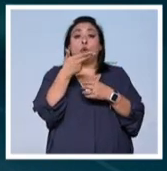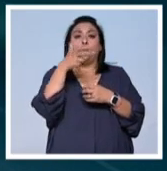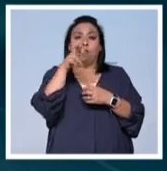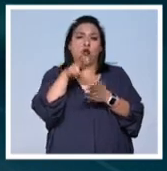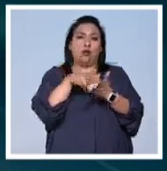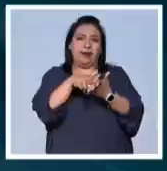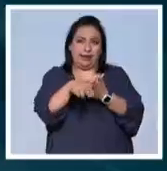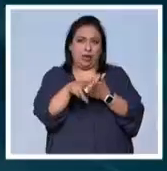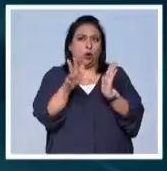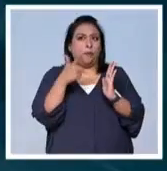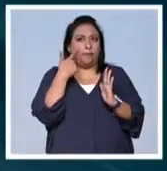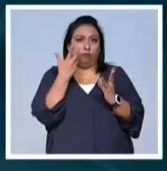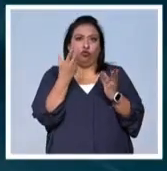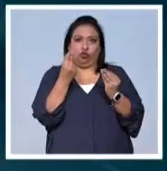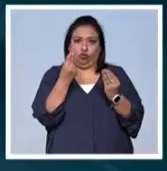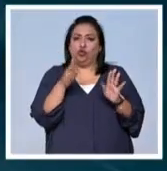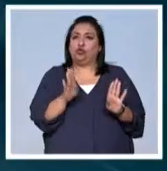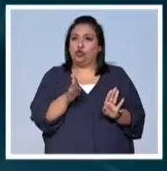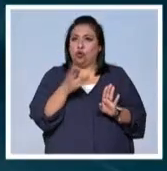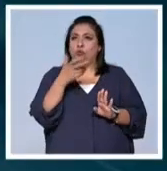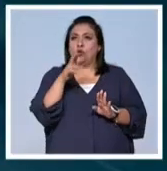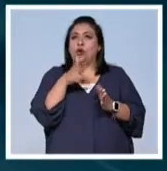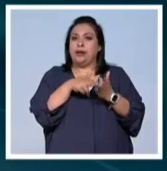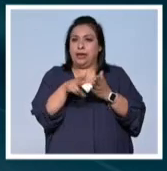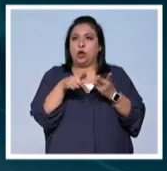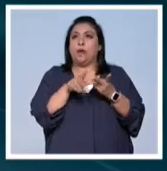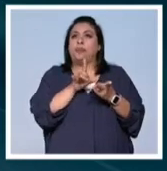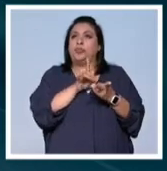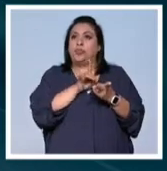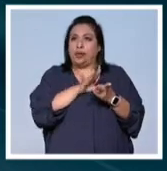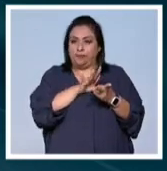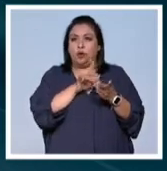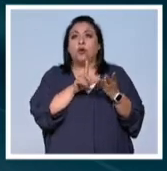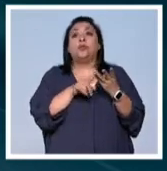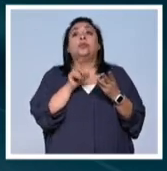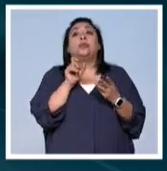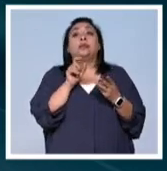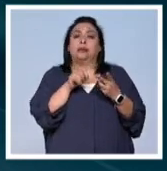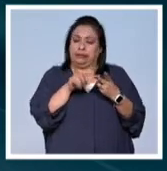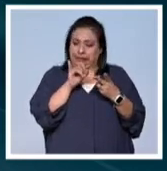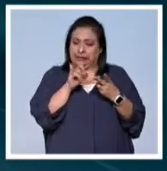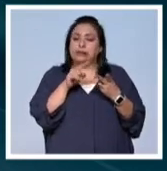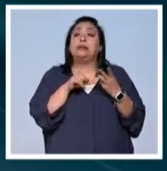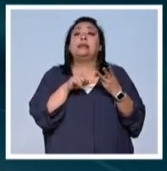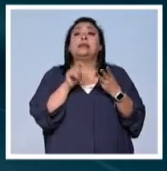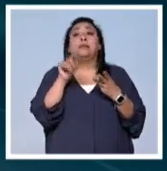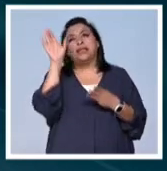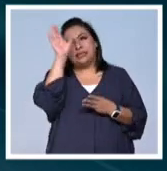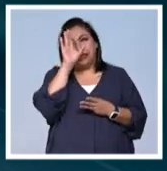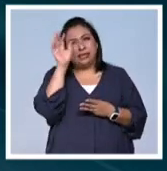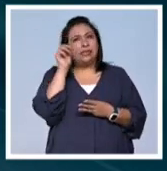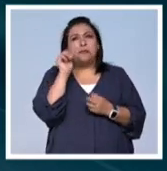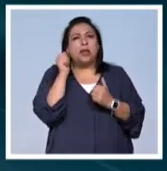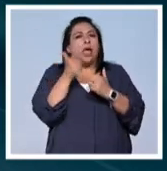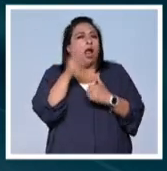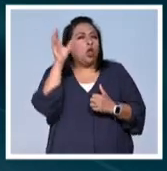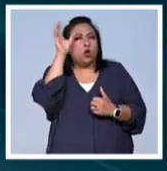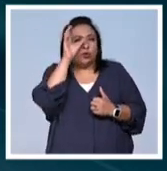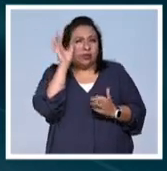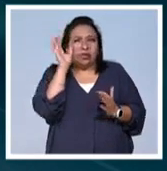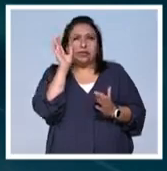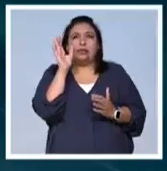negro porque van a encontrar mucho humor negro El Terror van a encontrar obviamente mucho terror y ciencia siempre voy a poner algo de